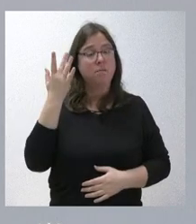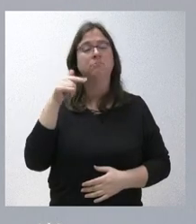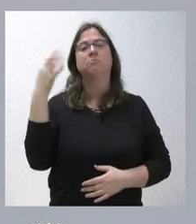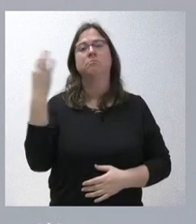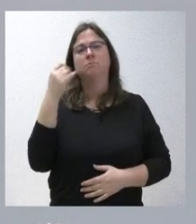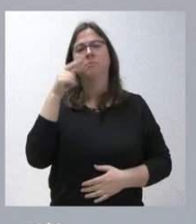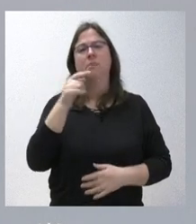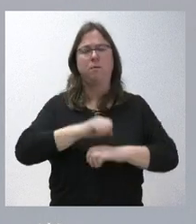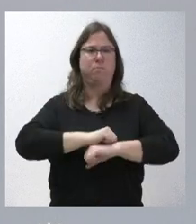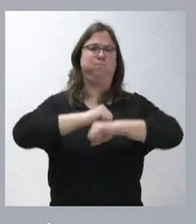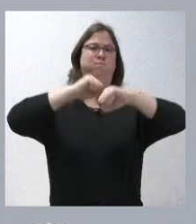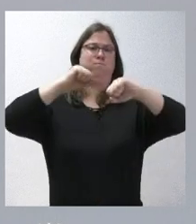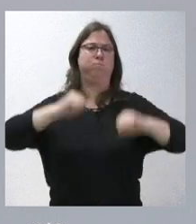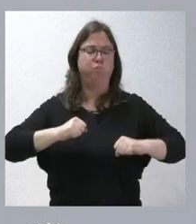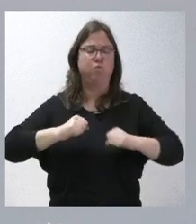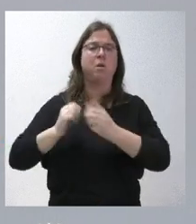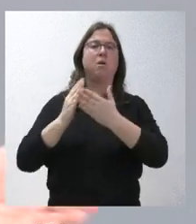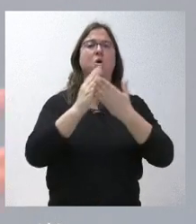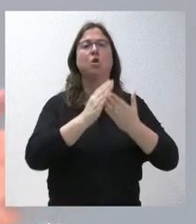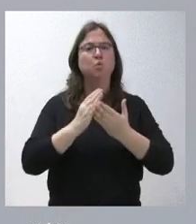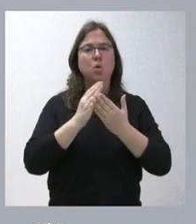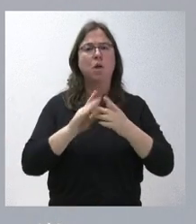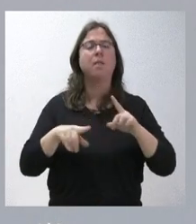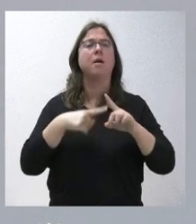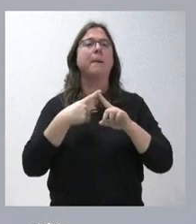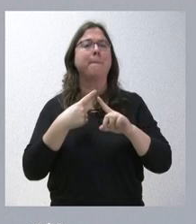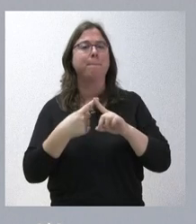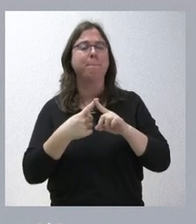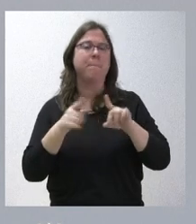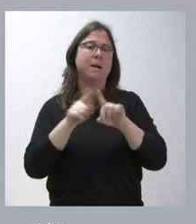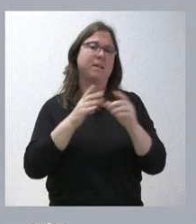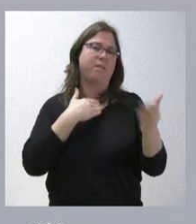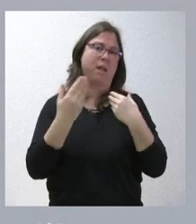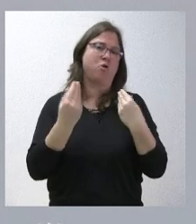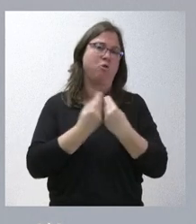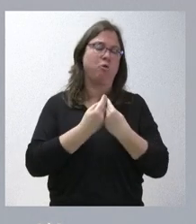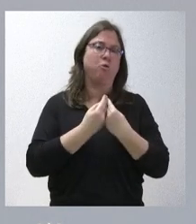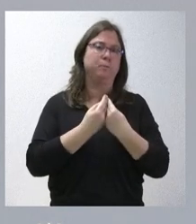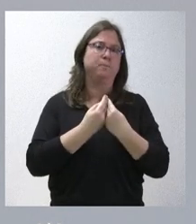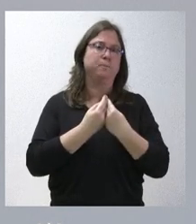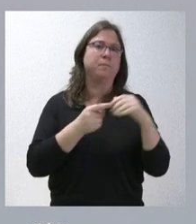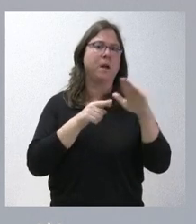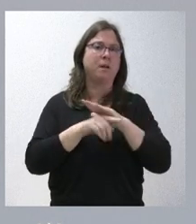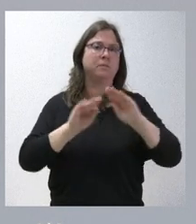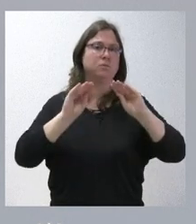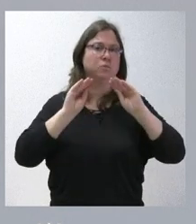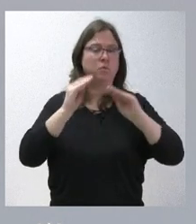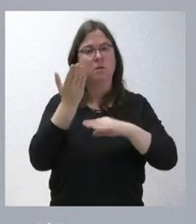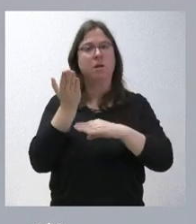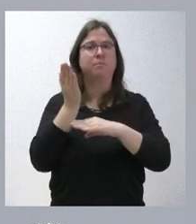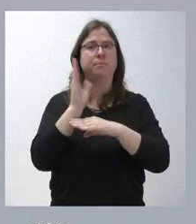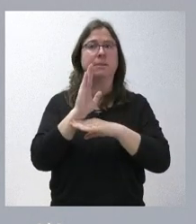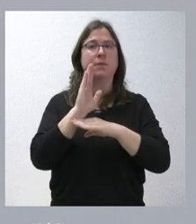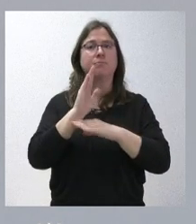considerada estudiada y también defendida y dialogada con los agentes de representación